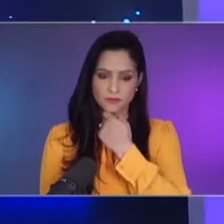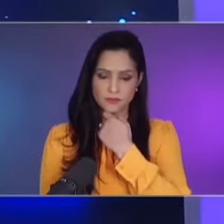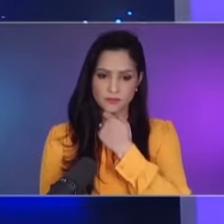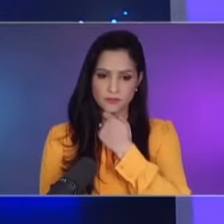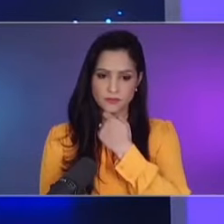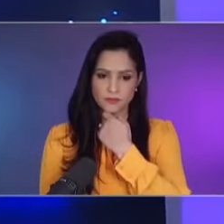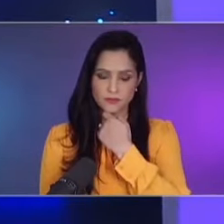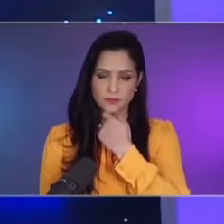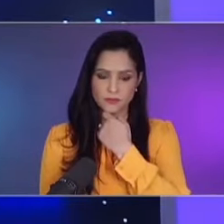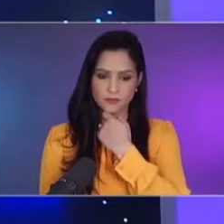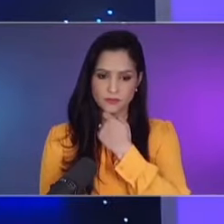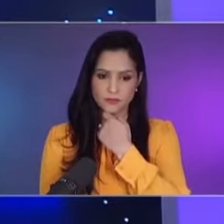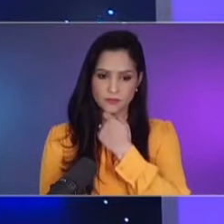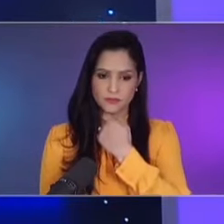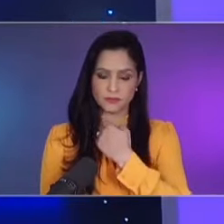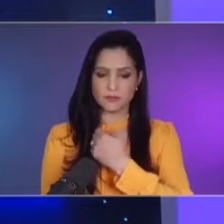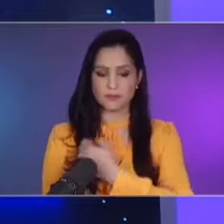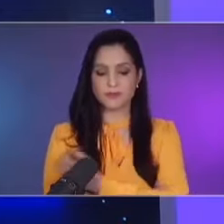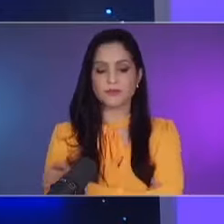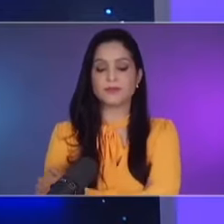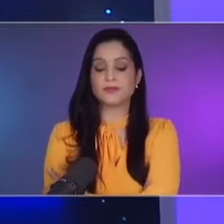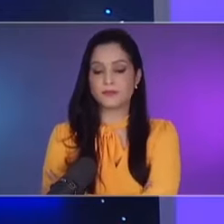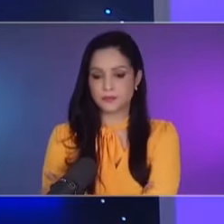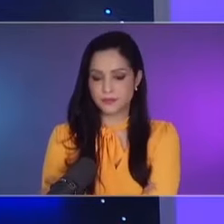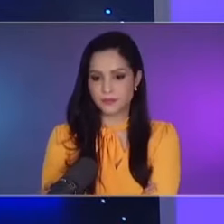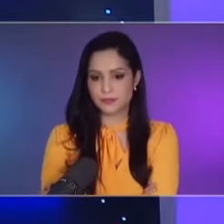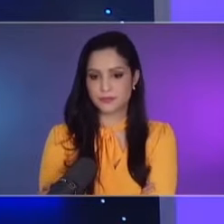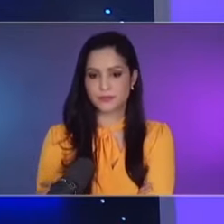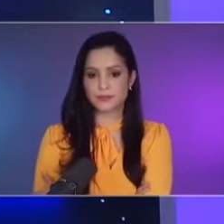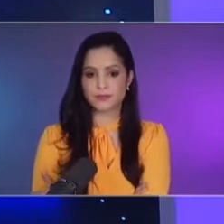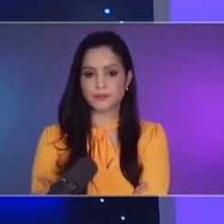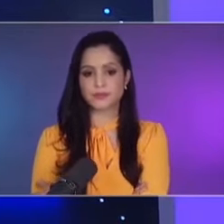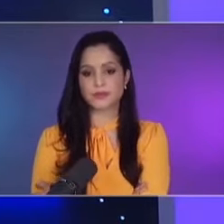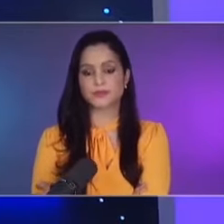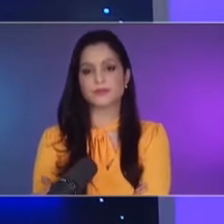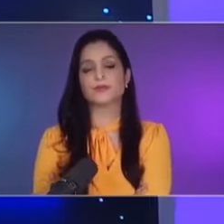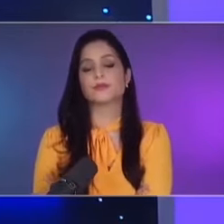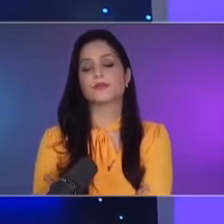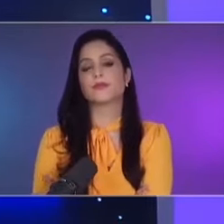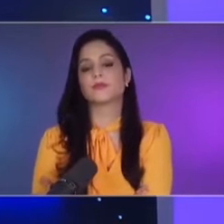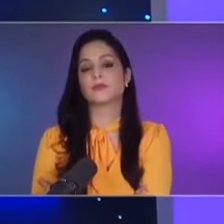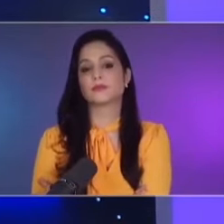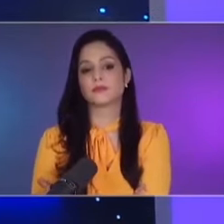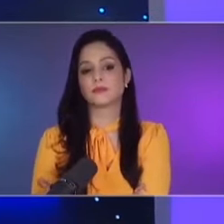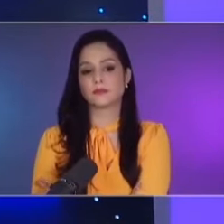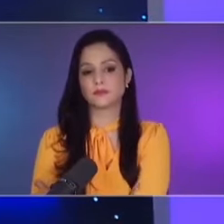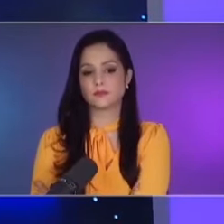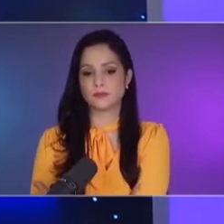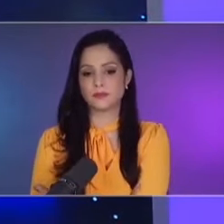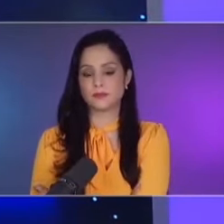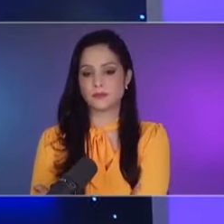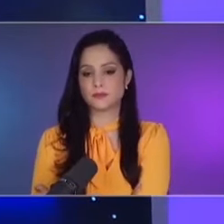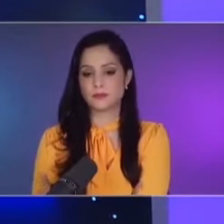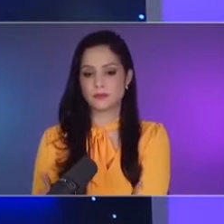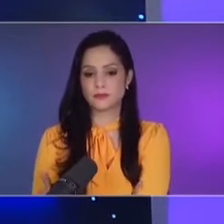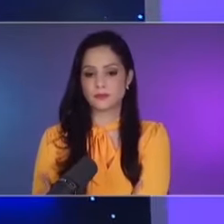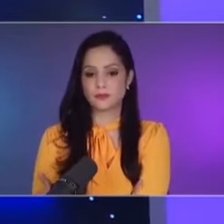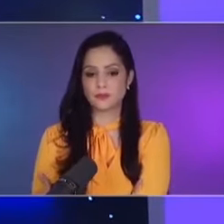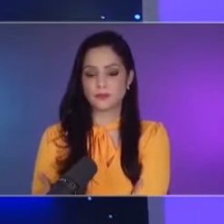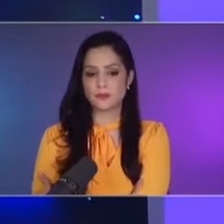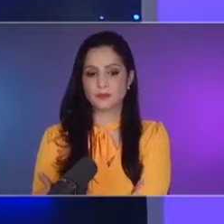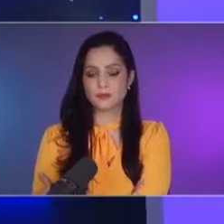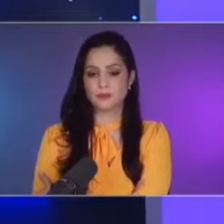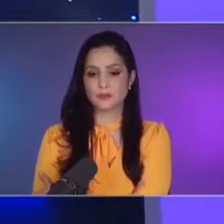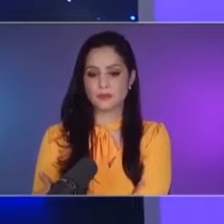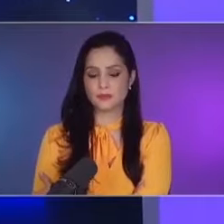convocatoria la lectura que teníamos de la ley lo que tenía porque era el espíritu inicial estaba en